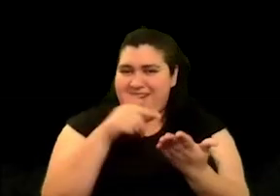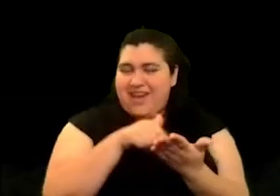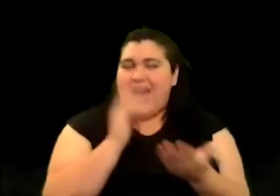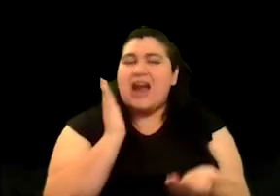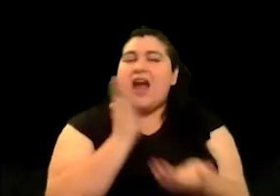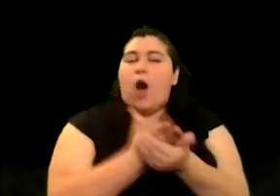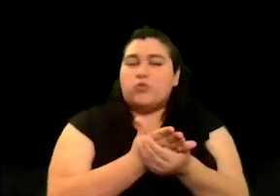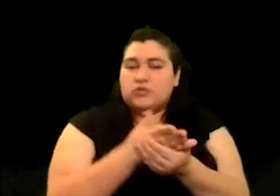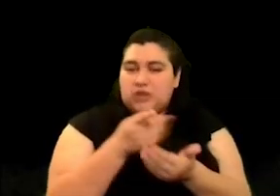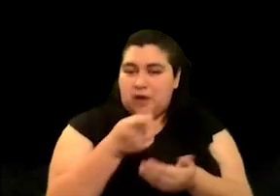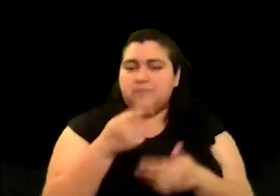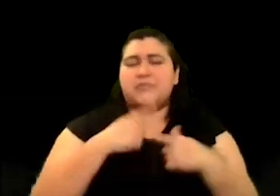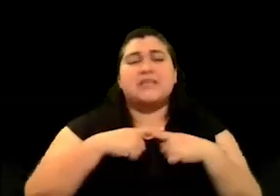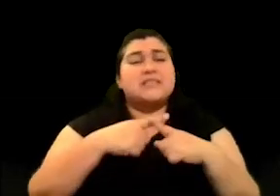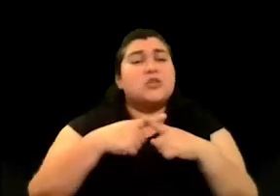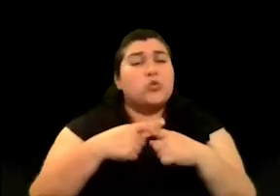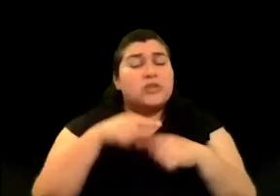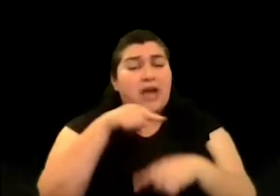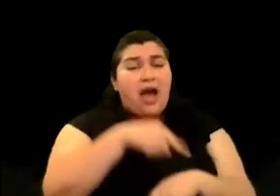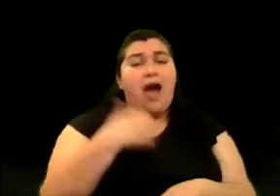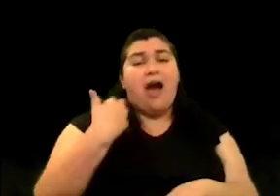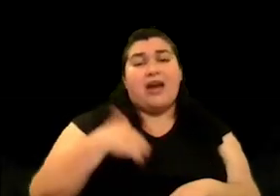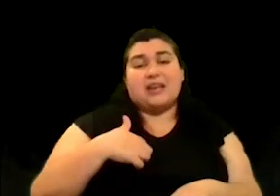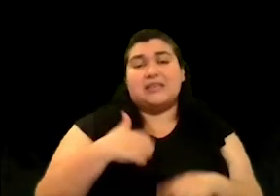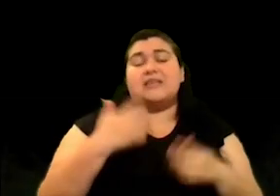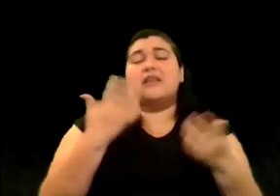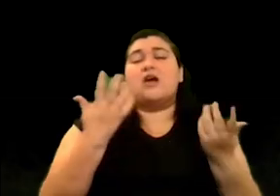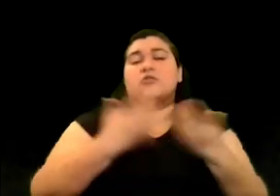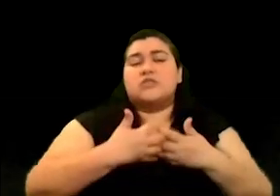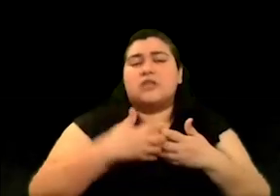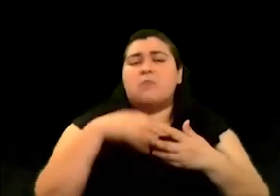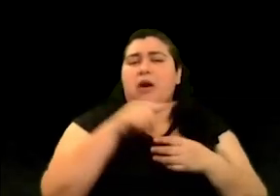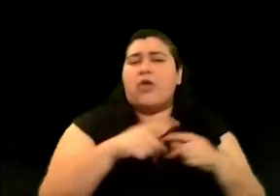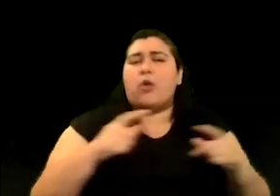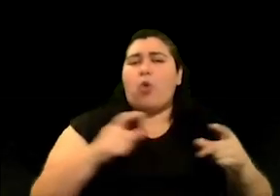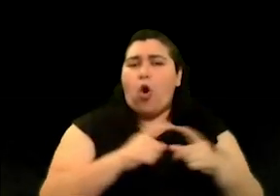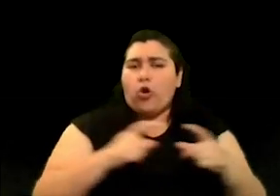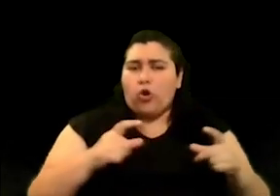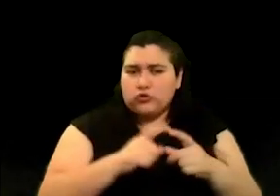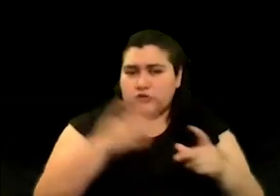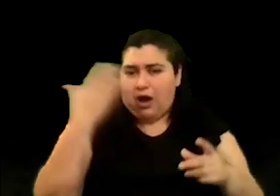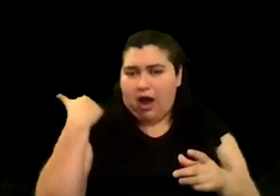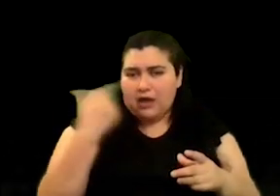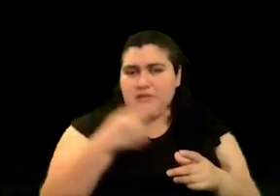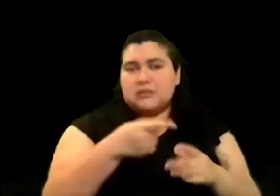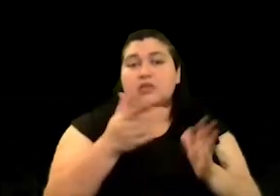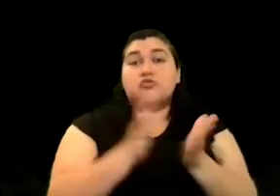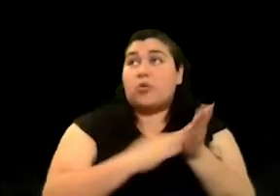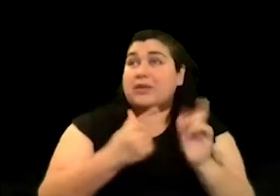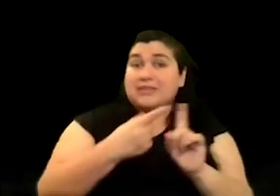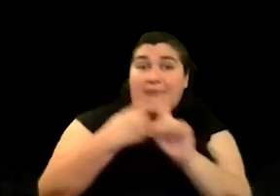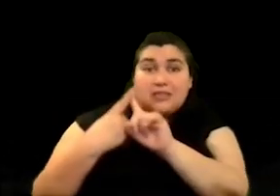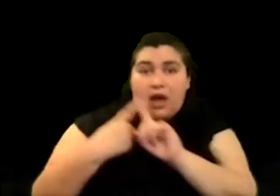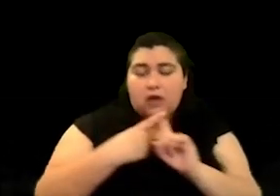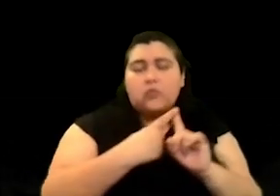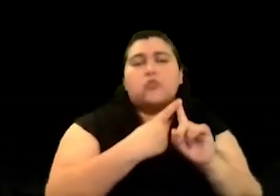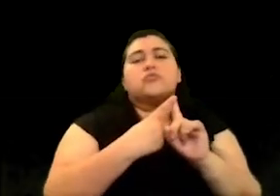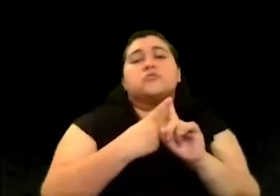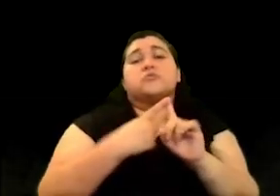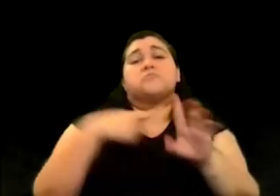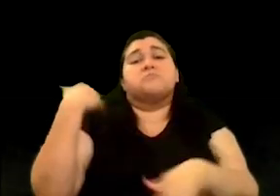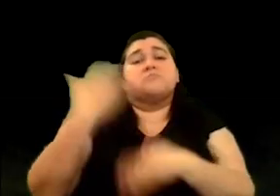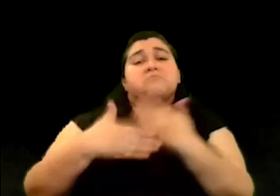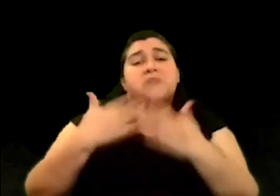se discutía si Argentina tenía un sistema dualista o monista respecto a los tratados, pero claro, vino la reforma del